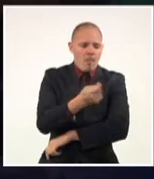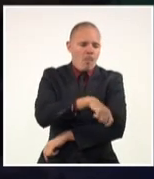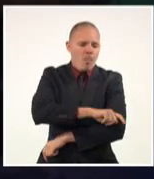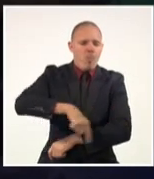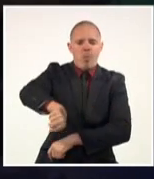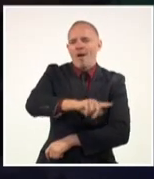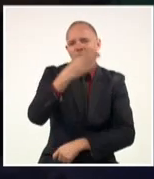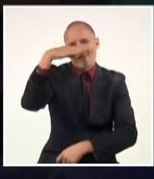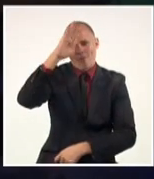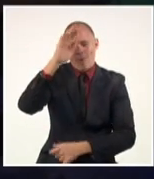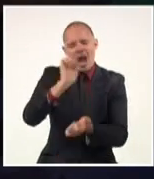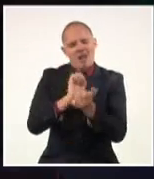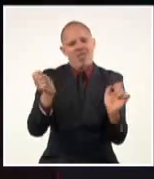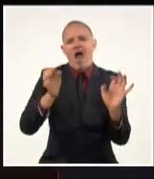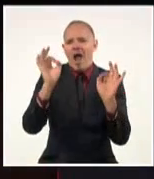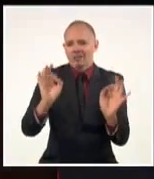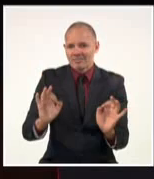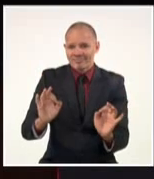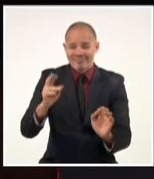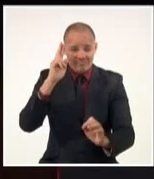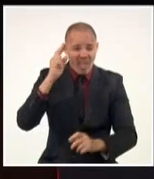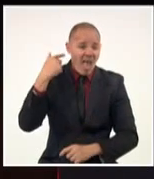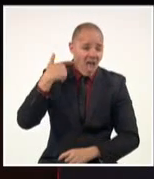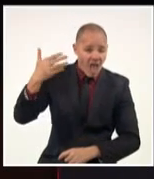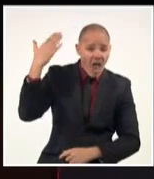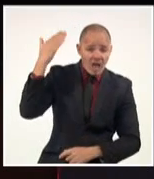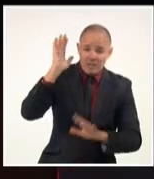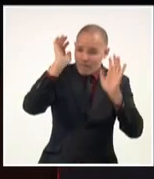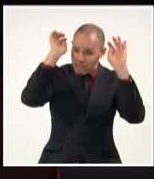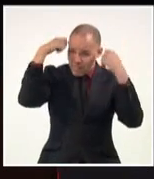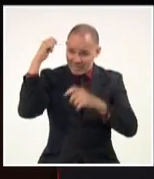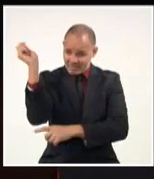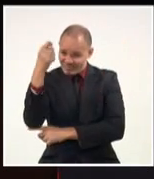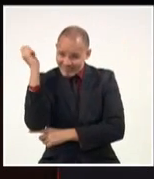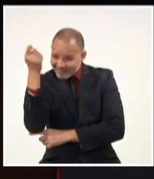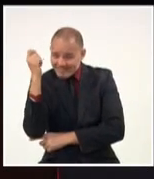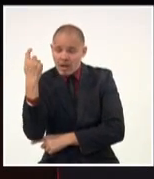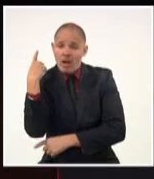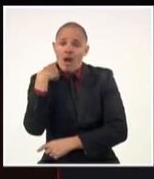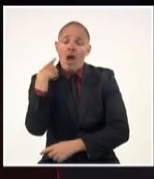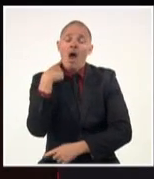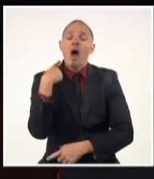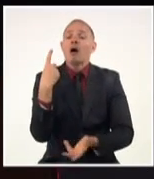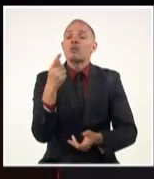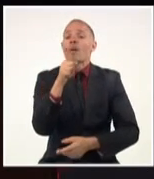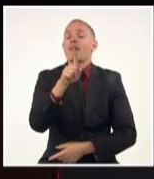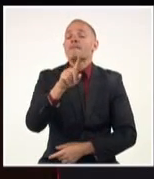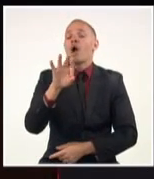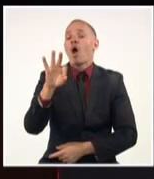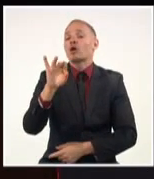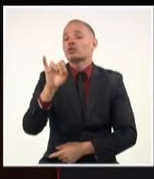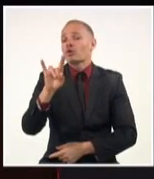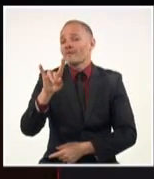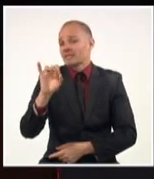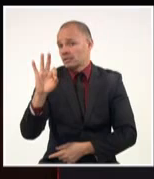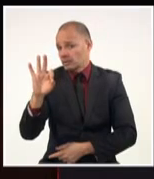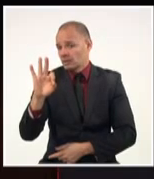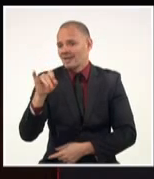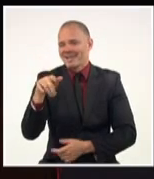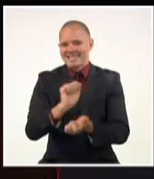sueño frustrado de los mambises. Ya para siempre, una sola bandera ondearía en los edificios